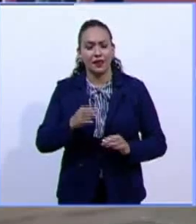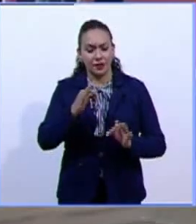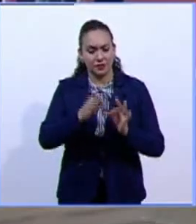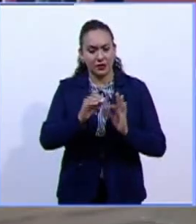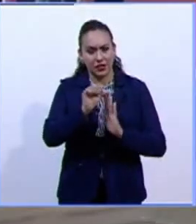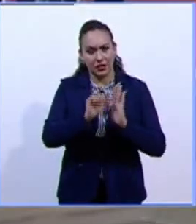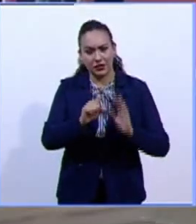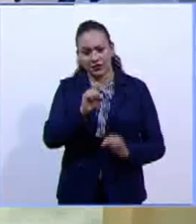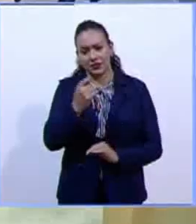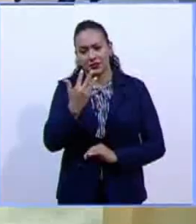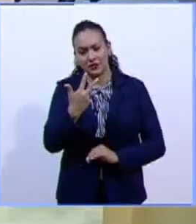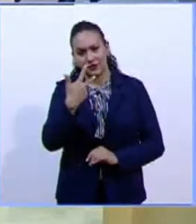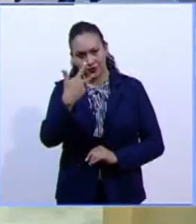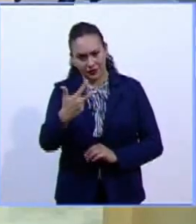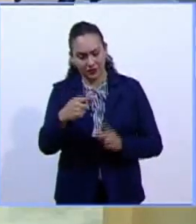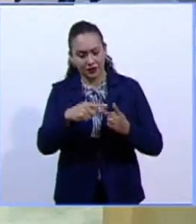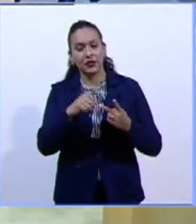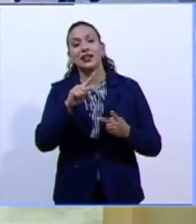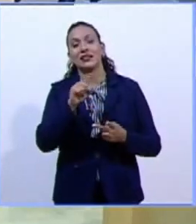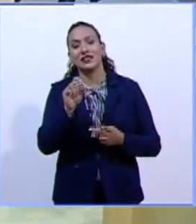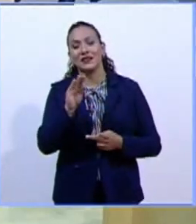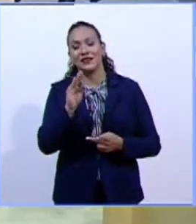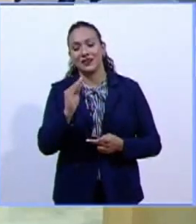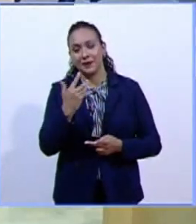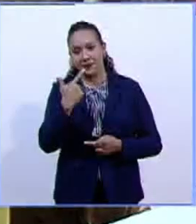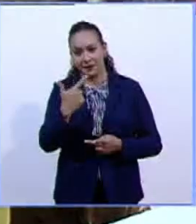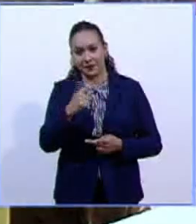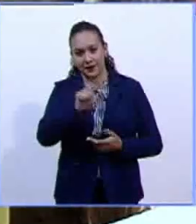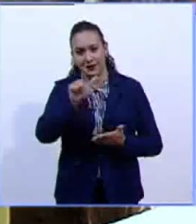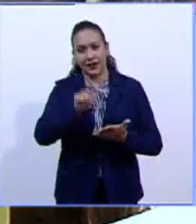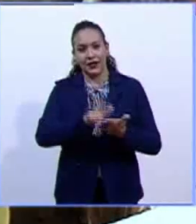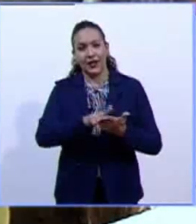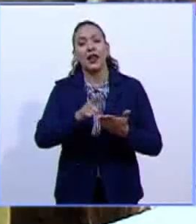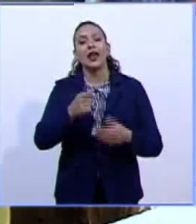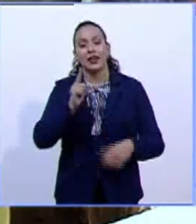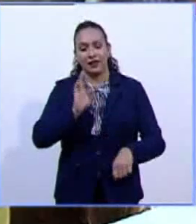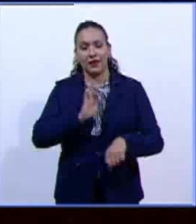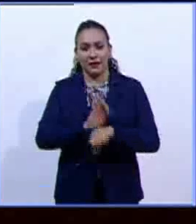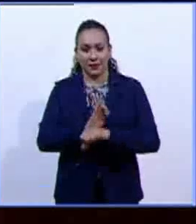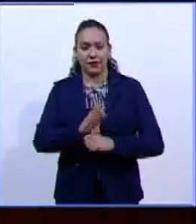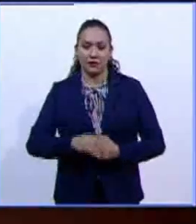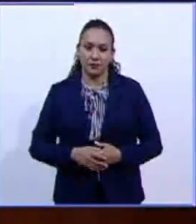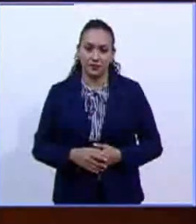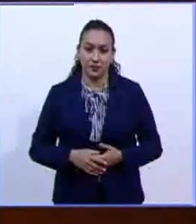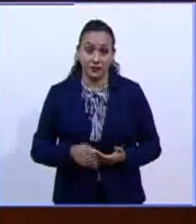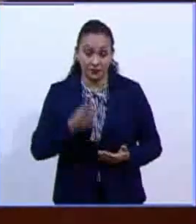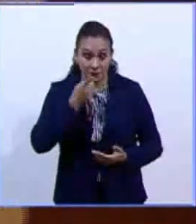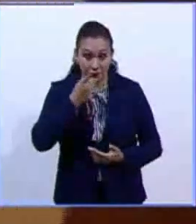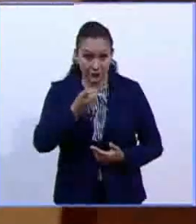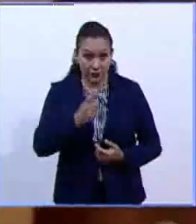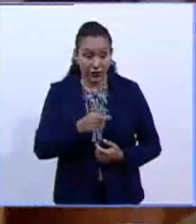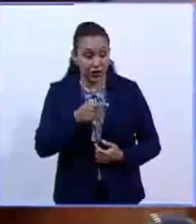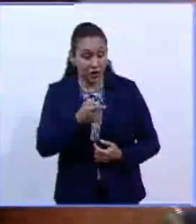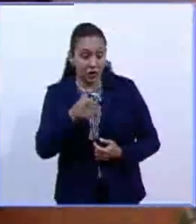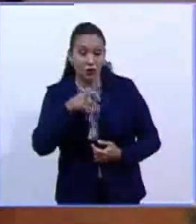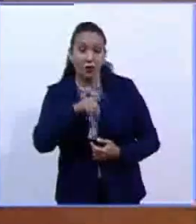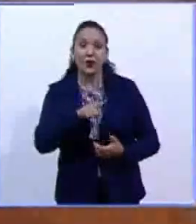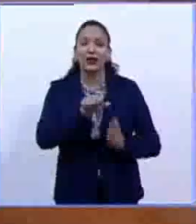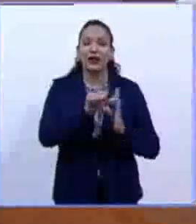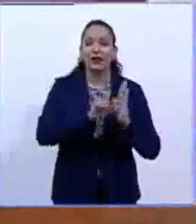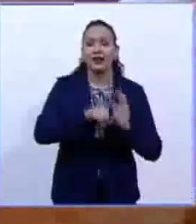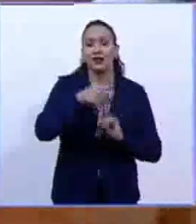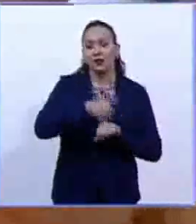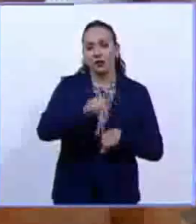artículos 158 y 197 de la Ley de Amparo. Precisó que el mandato previsto en el artículo